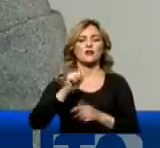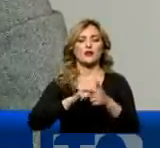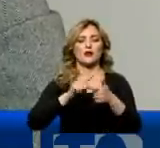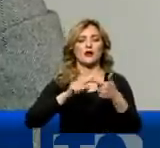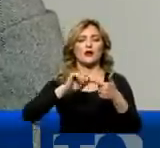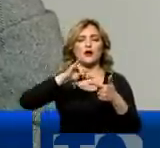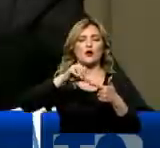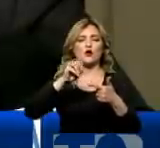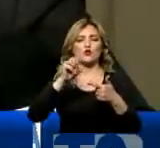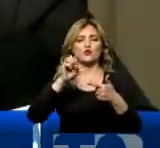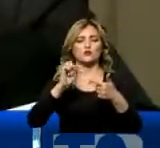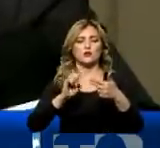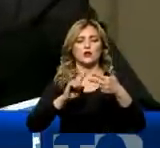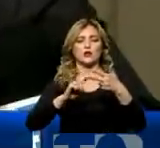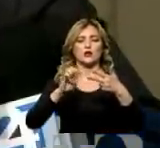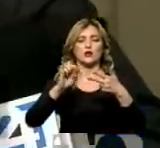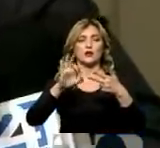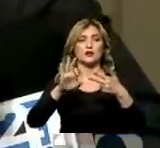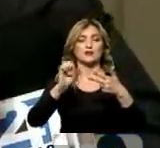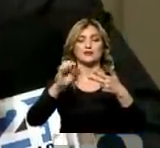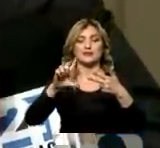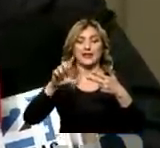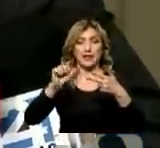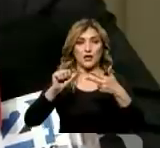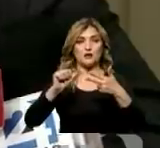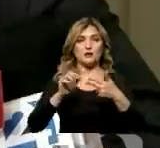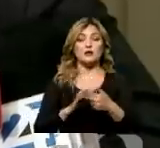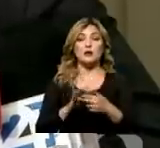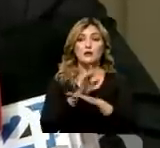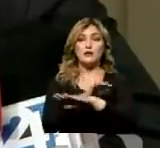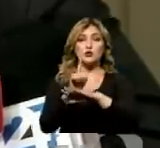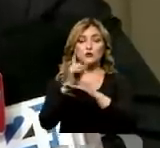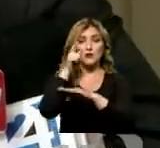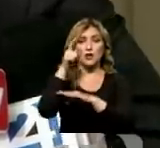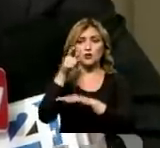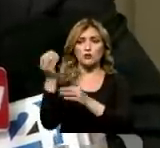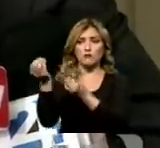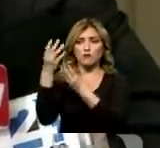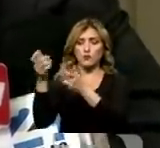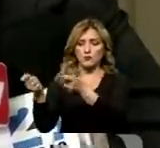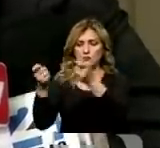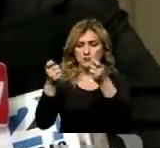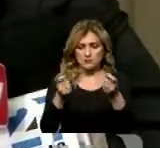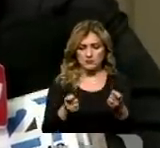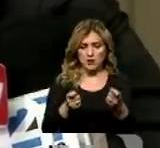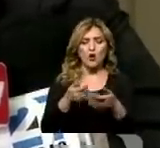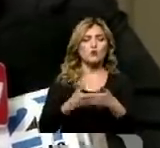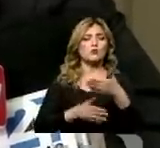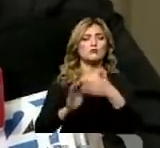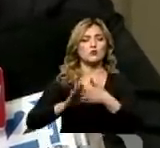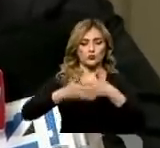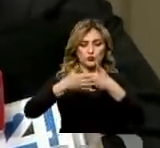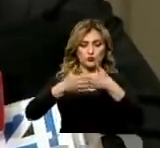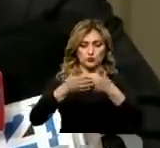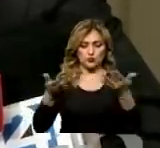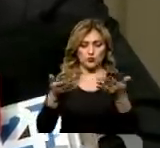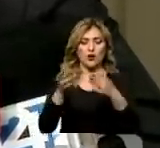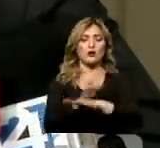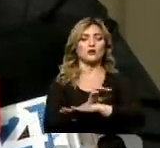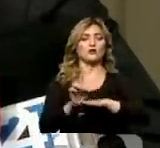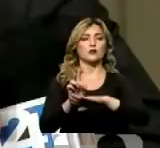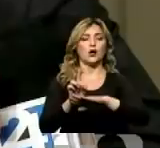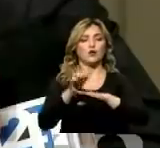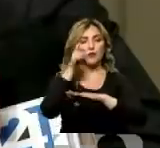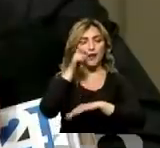Cabrera y Estela Cero. Recibimos un informe de la Dirección de Fiscalización con los documentos que se encontraron en la Dirección